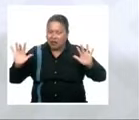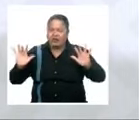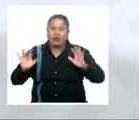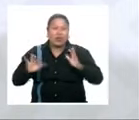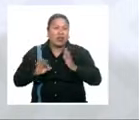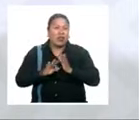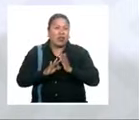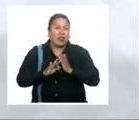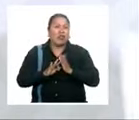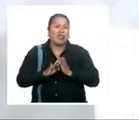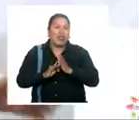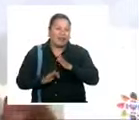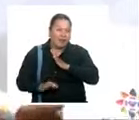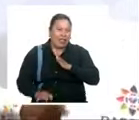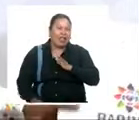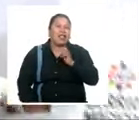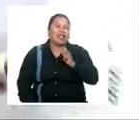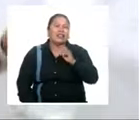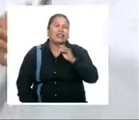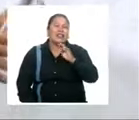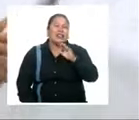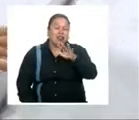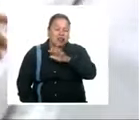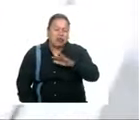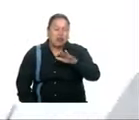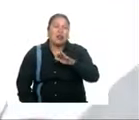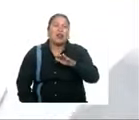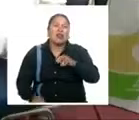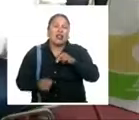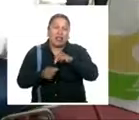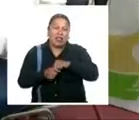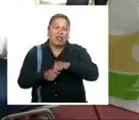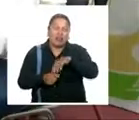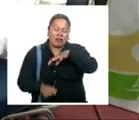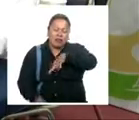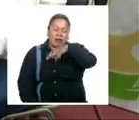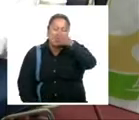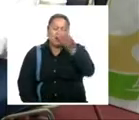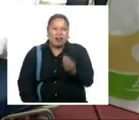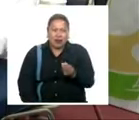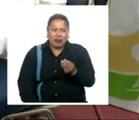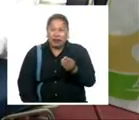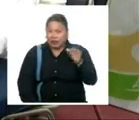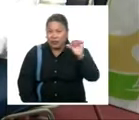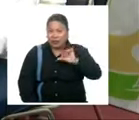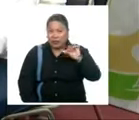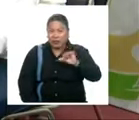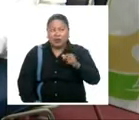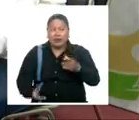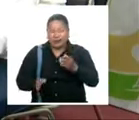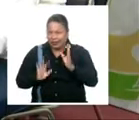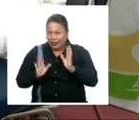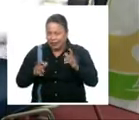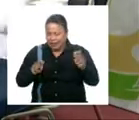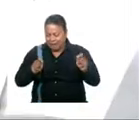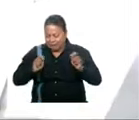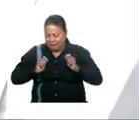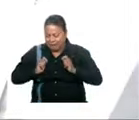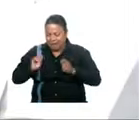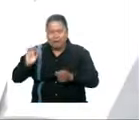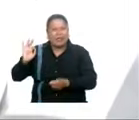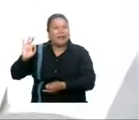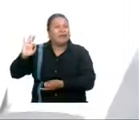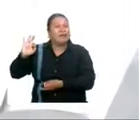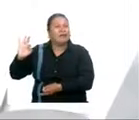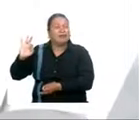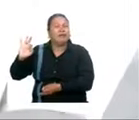tenemos un barrio mágico más en Jalatlaco, que el día de hoy nos han otorgado ese